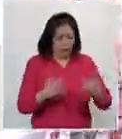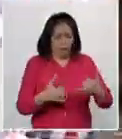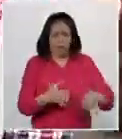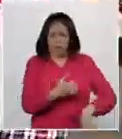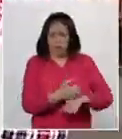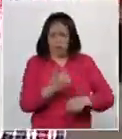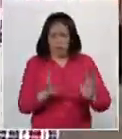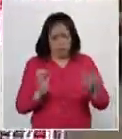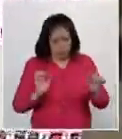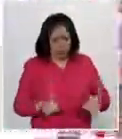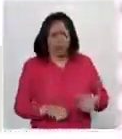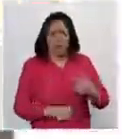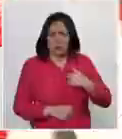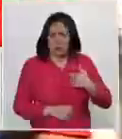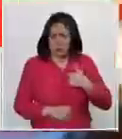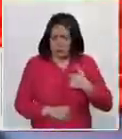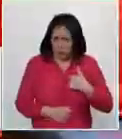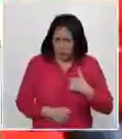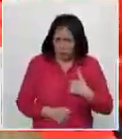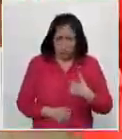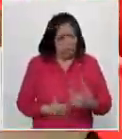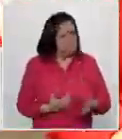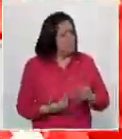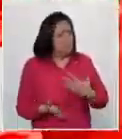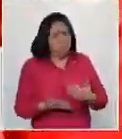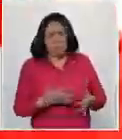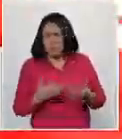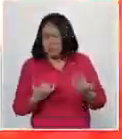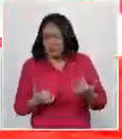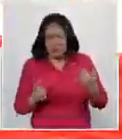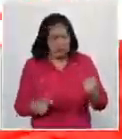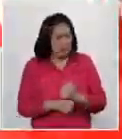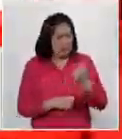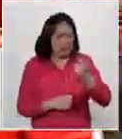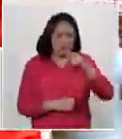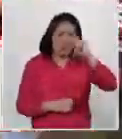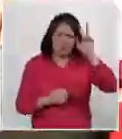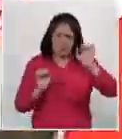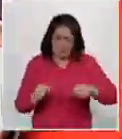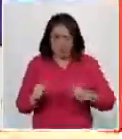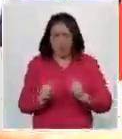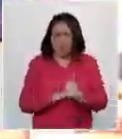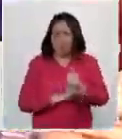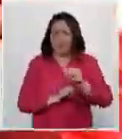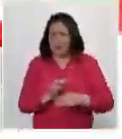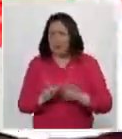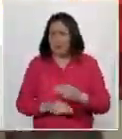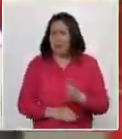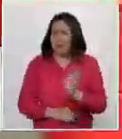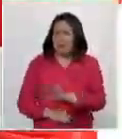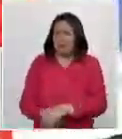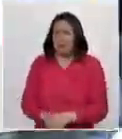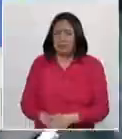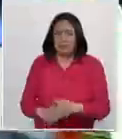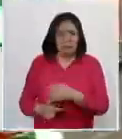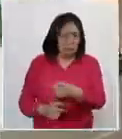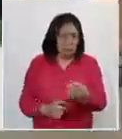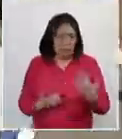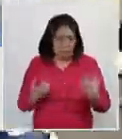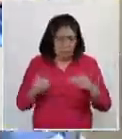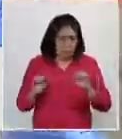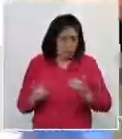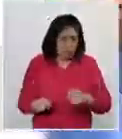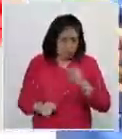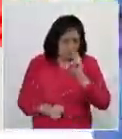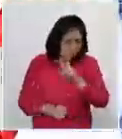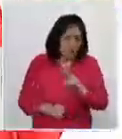que yo básicamente pase lo que pase hoy, arriba Perú, y estoy seguro que vamos a clasificar. Vamos a clasificar, caballero. Igual, usted ha tenido la posibilidad